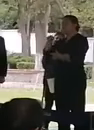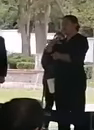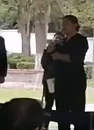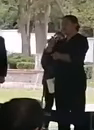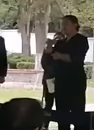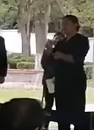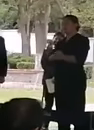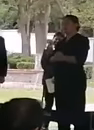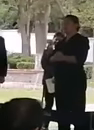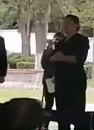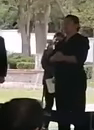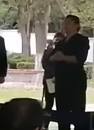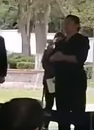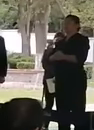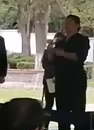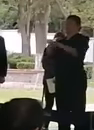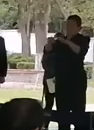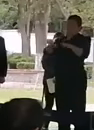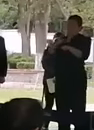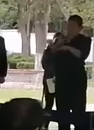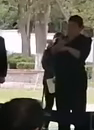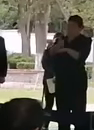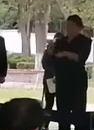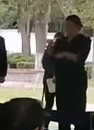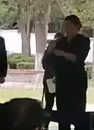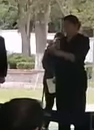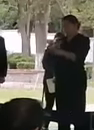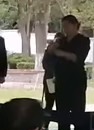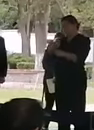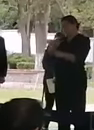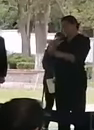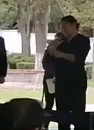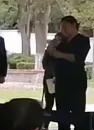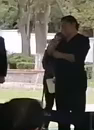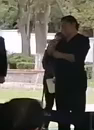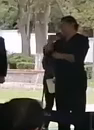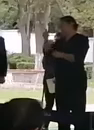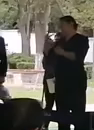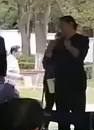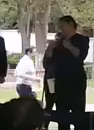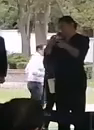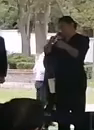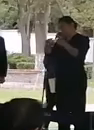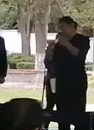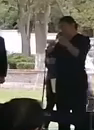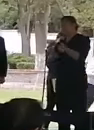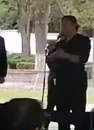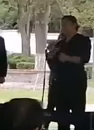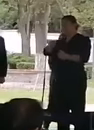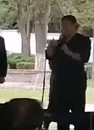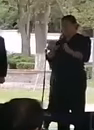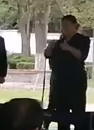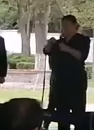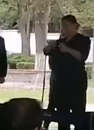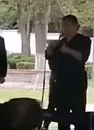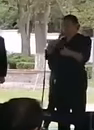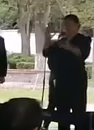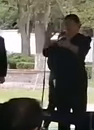el gabinete de los Estados Unidos, el secretario Blinken, el fiscal Garland y otros. Y ahí nos comprometimos